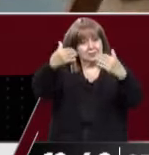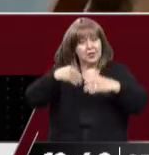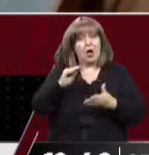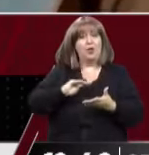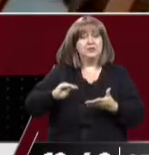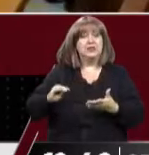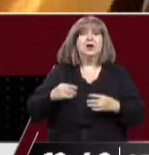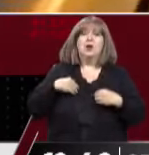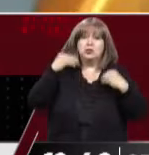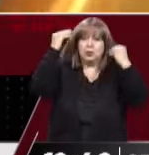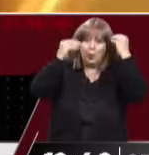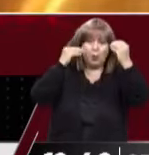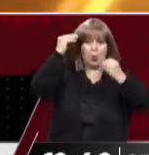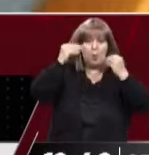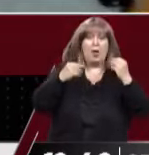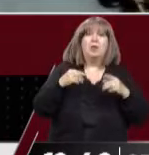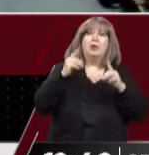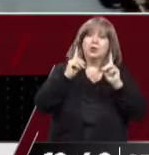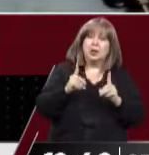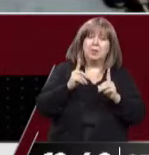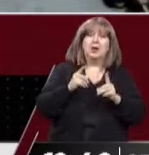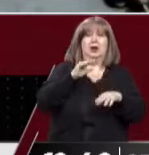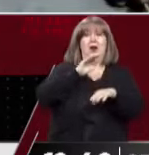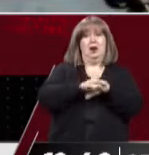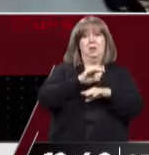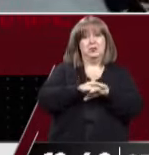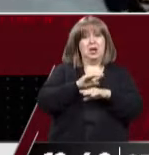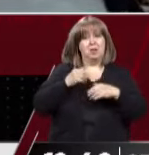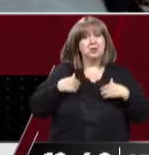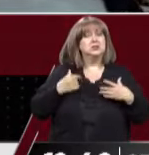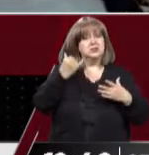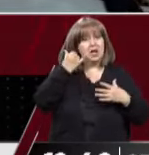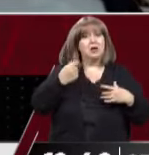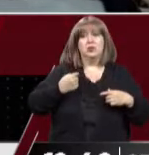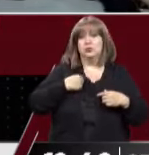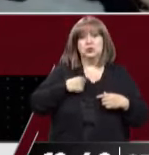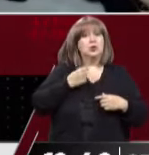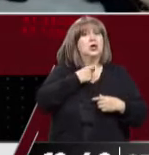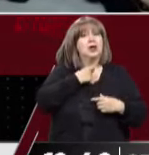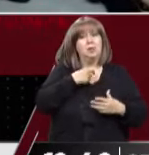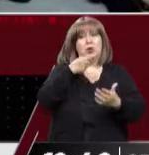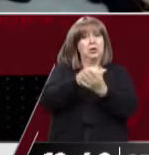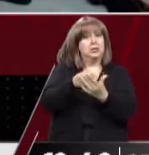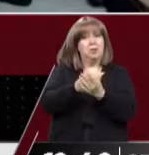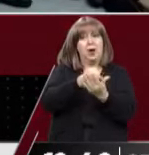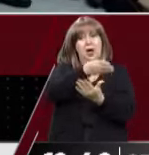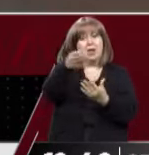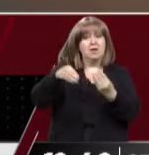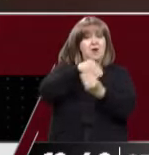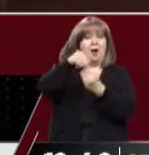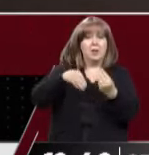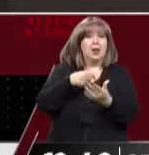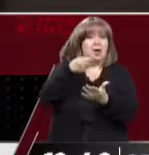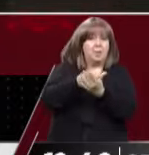preocupados y ocupados para que esto salga nosotros somos los primeros interesados en que la familia policial